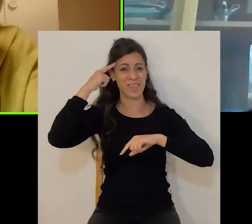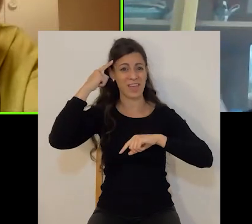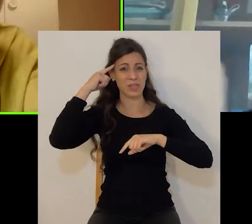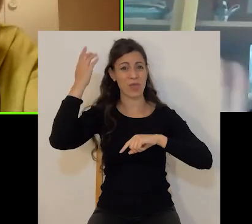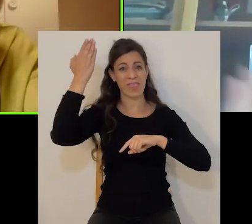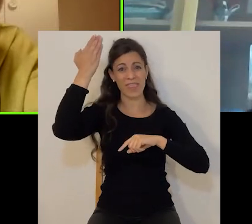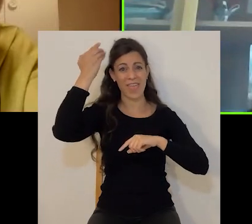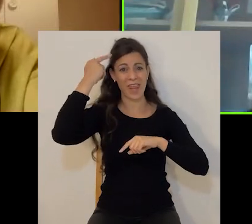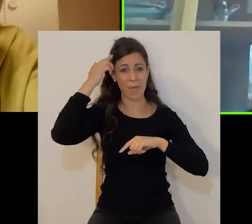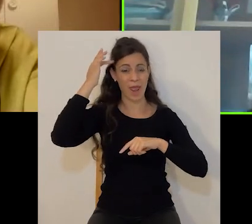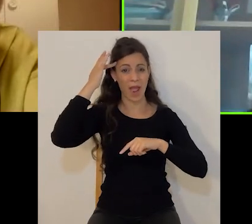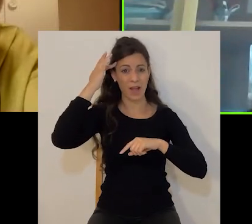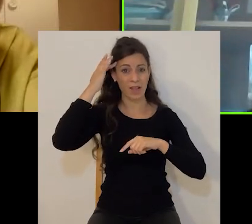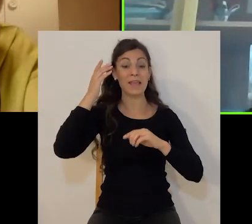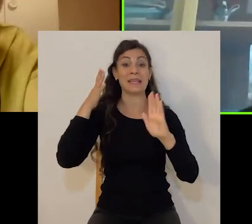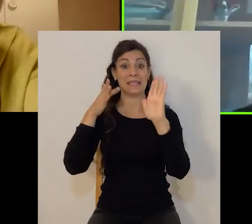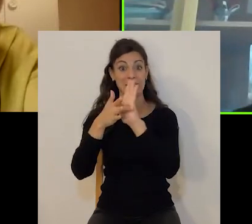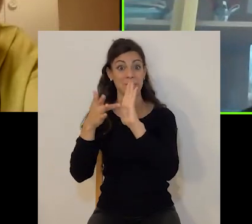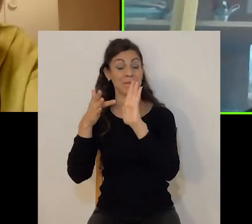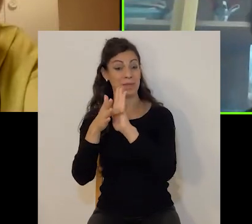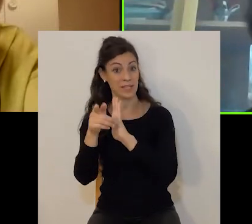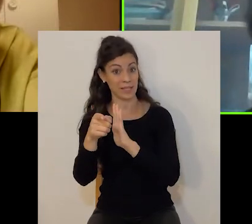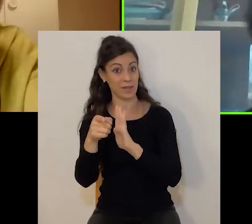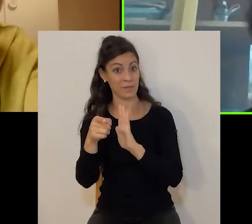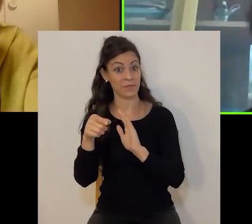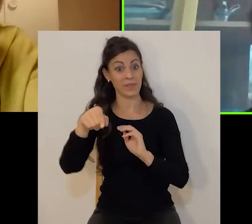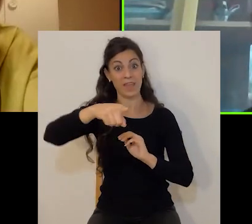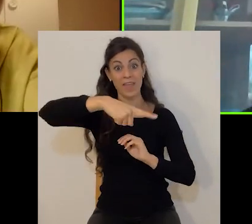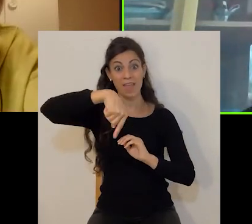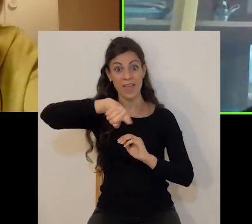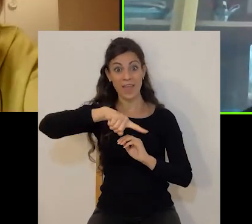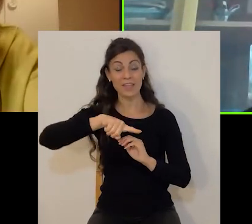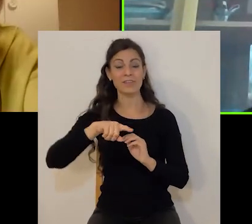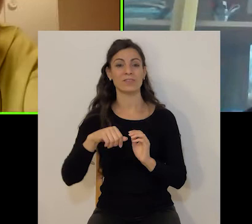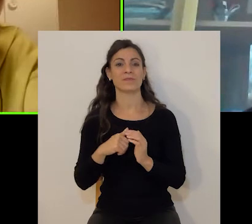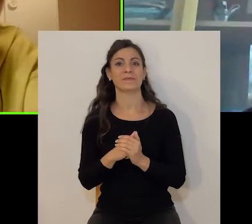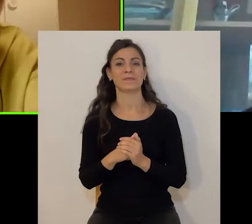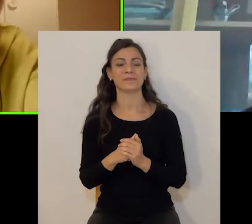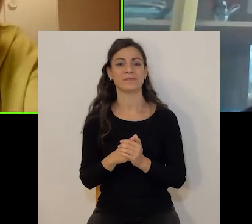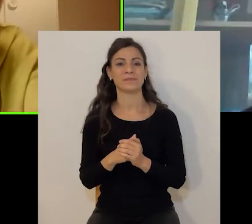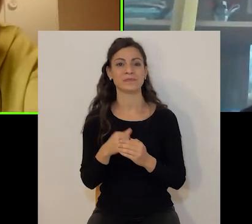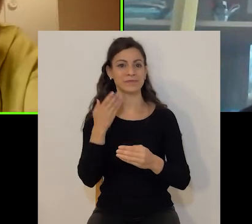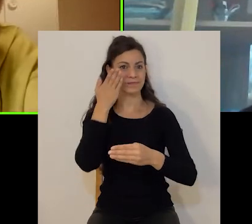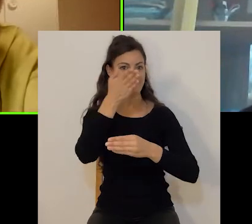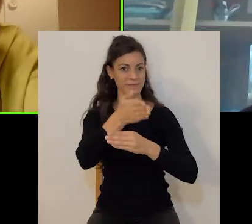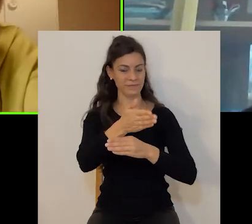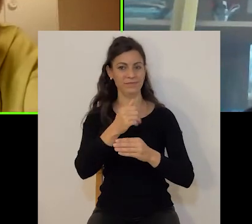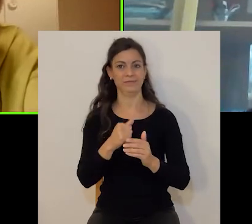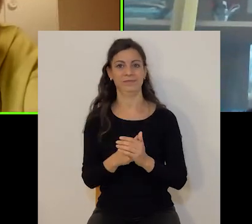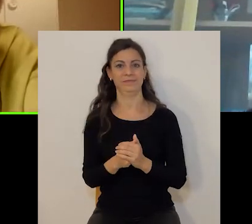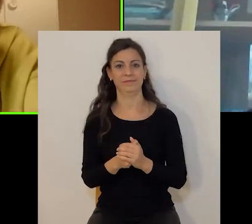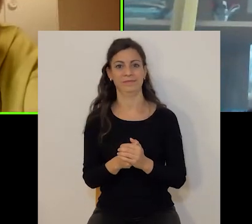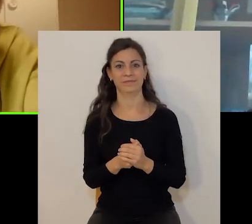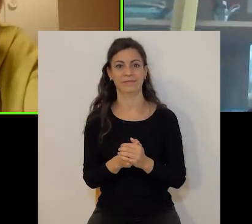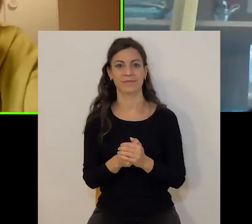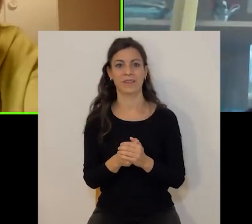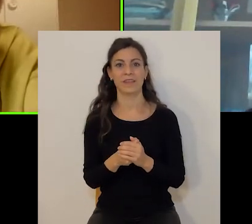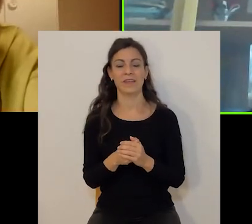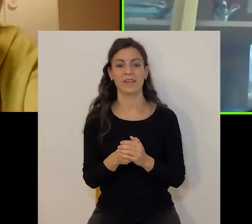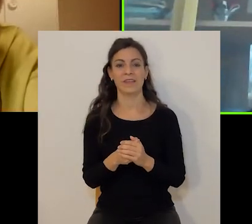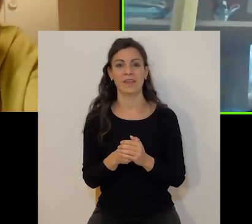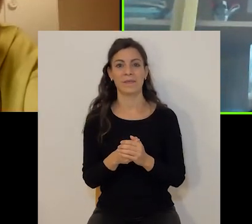les explican lo que es el daño cerebral y ellos van y enseñan a